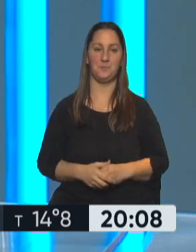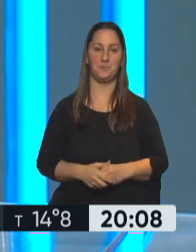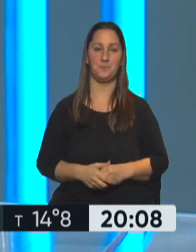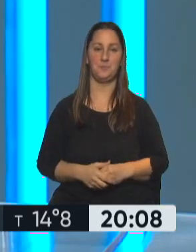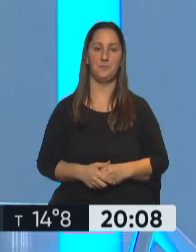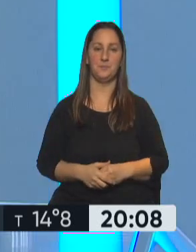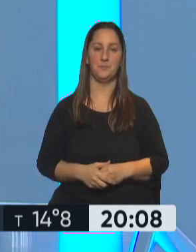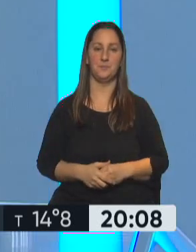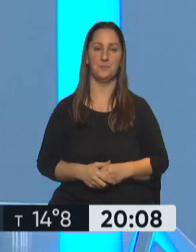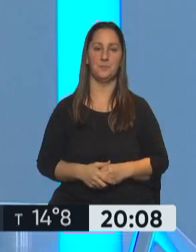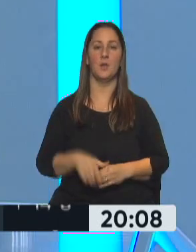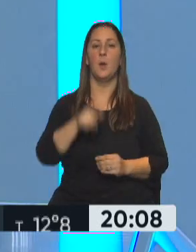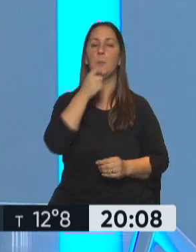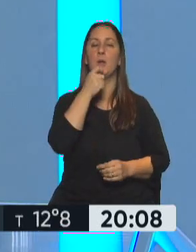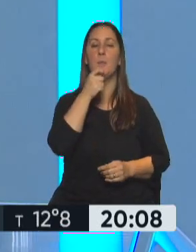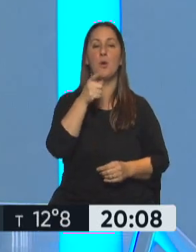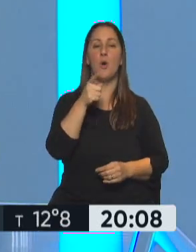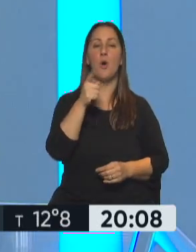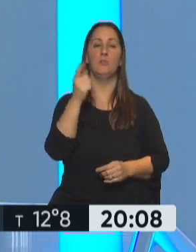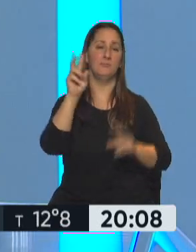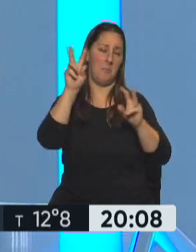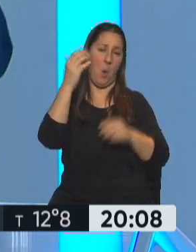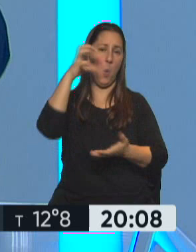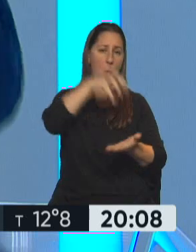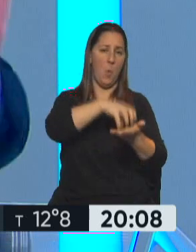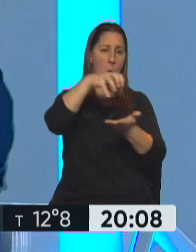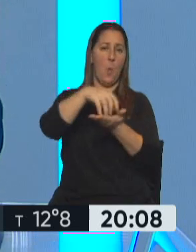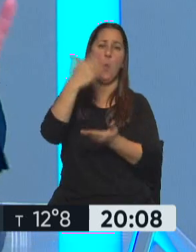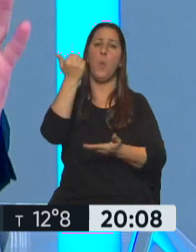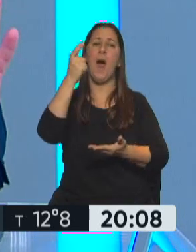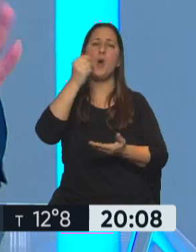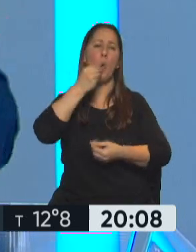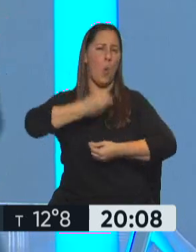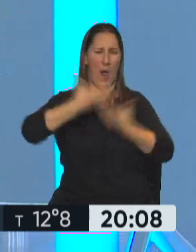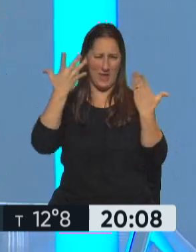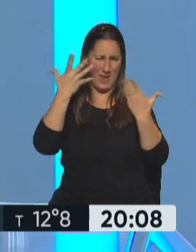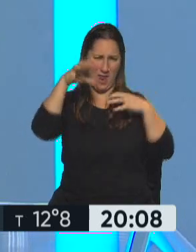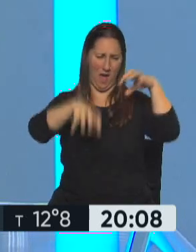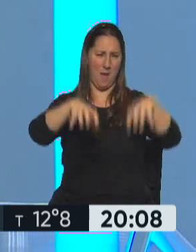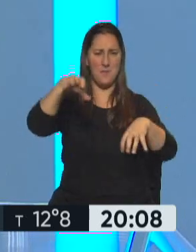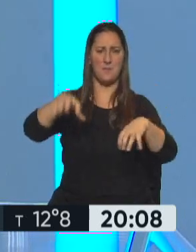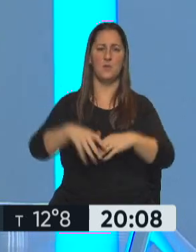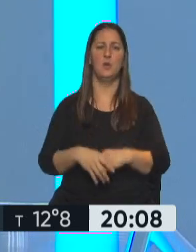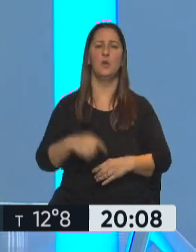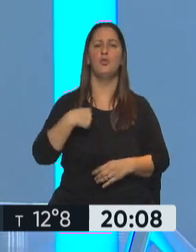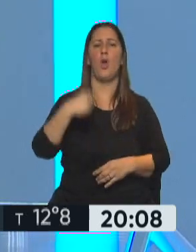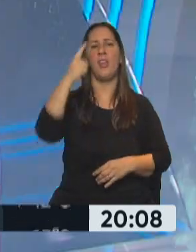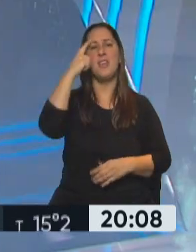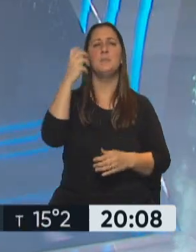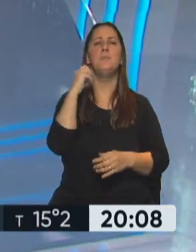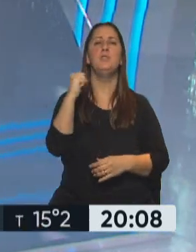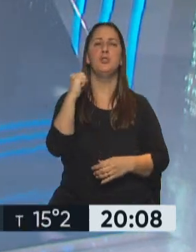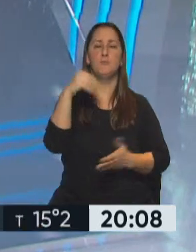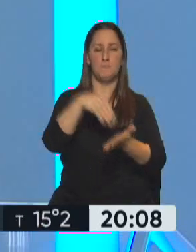vos estás con un operador bancario cualquiera de cualquier banco y una sociedad anónima es bueno yo tengo 10 millones de